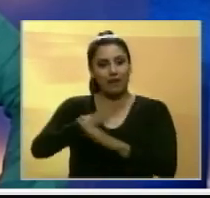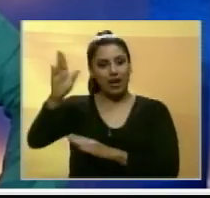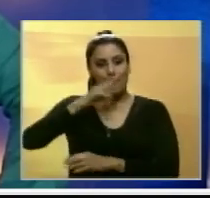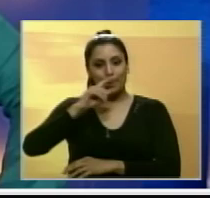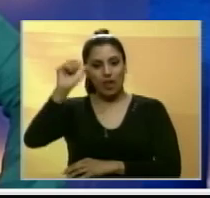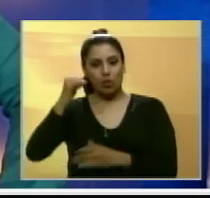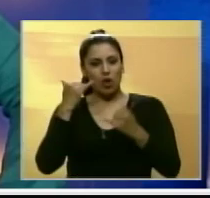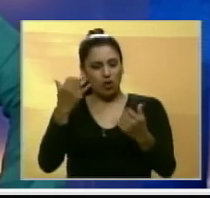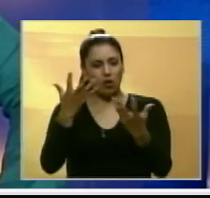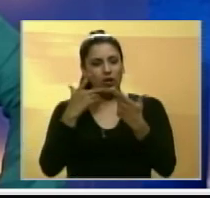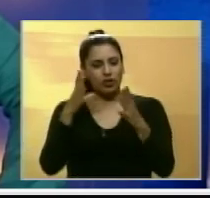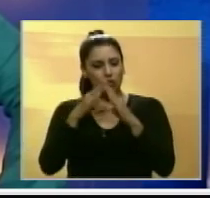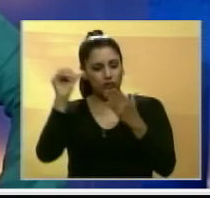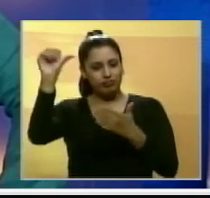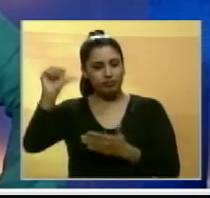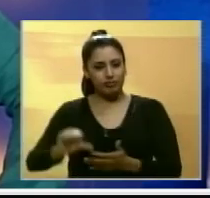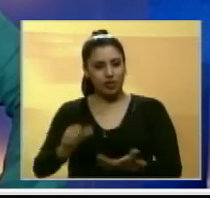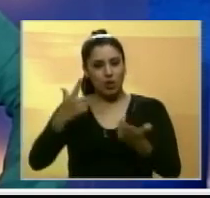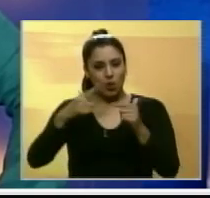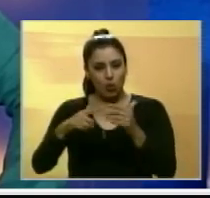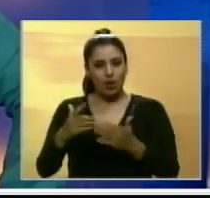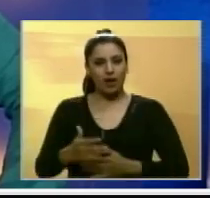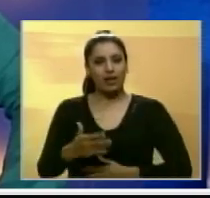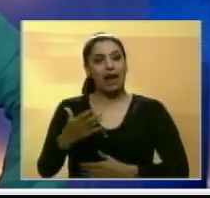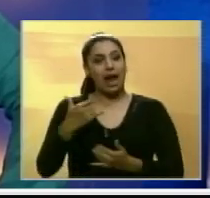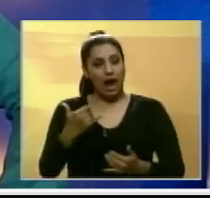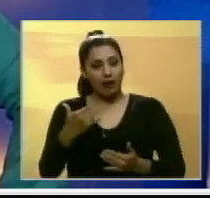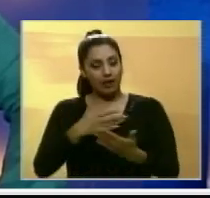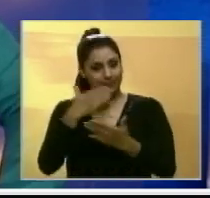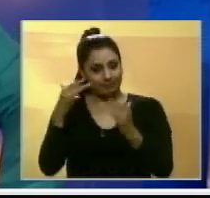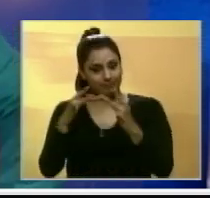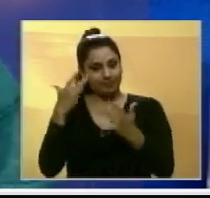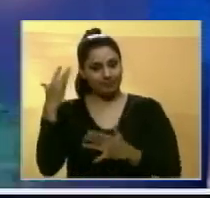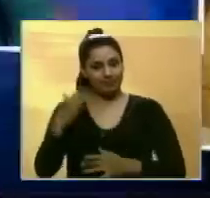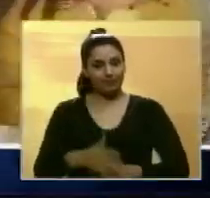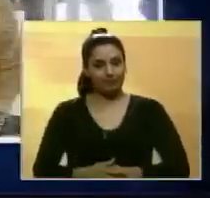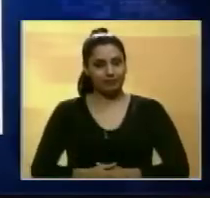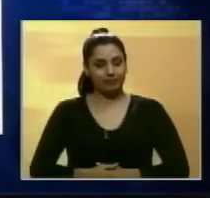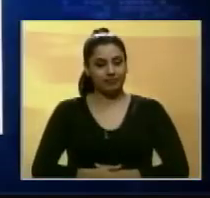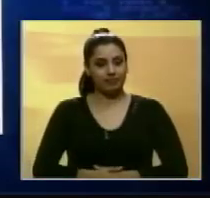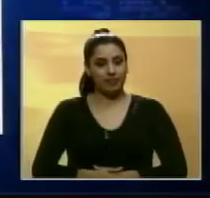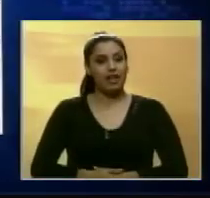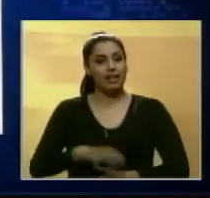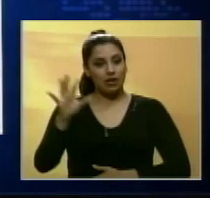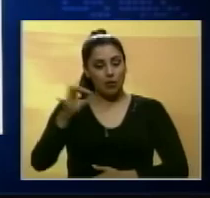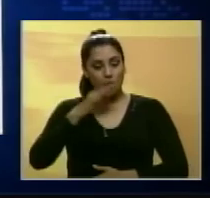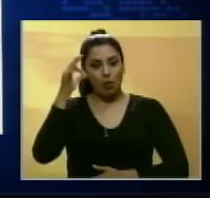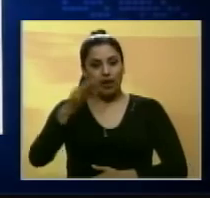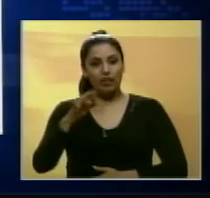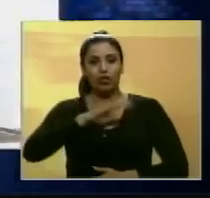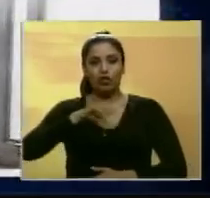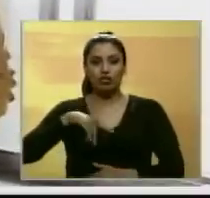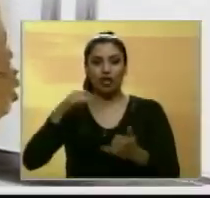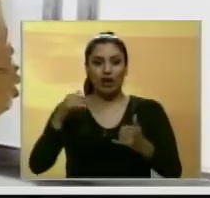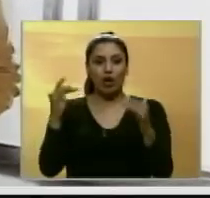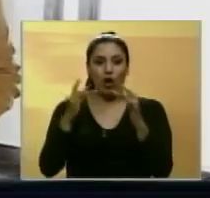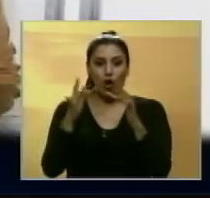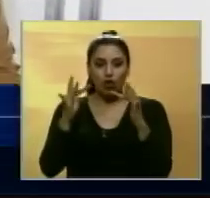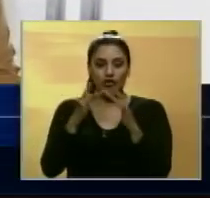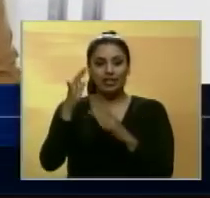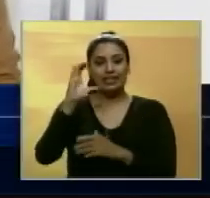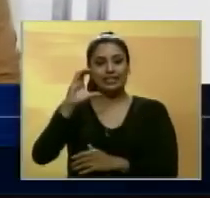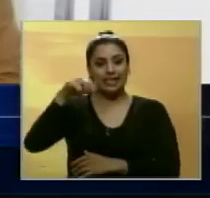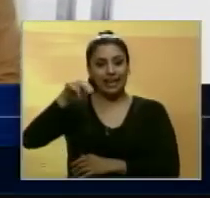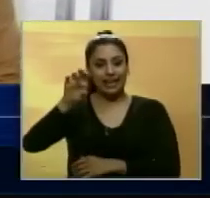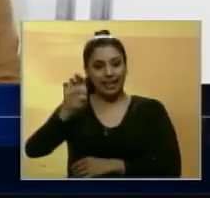Carla Salcedo Flores nos trae los detalles desde el lugar de los hechos. Adelante, Carla. Así es, buenas tardes. Establecemos este contacto desde el